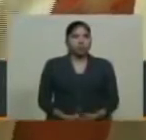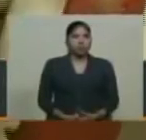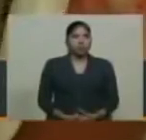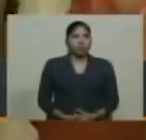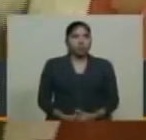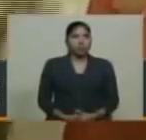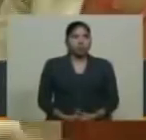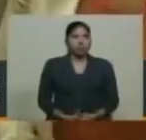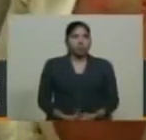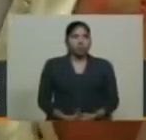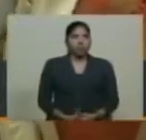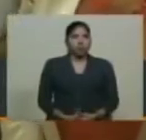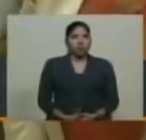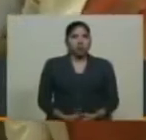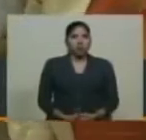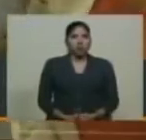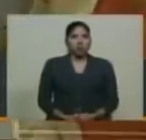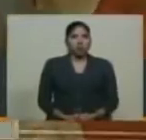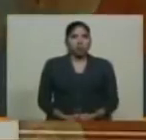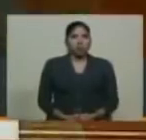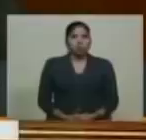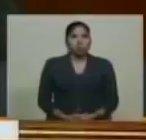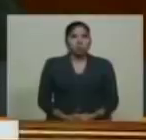¡Que viva!